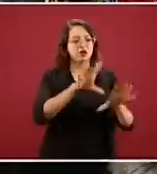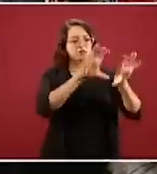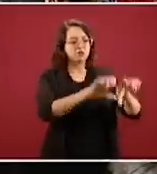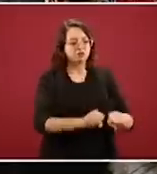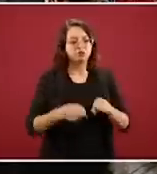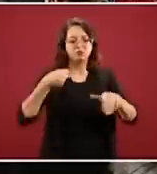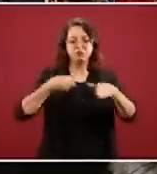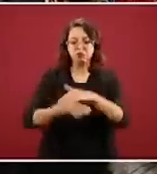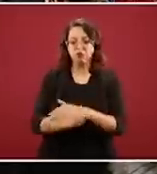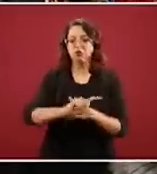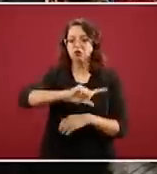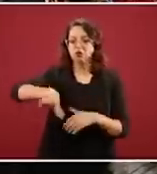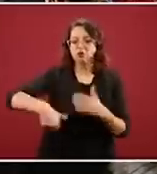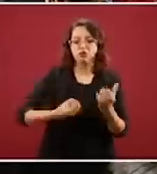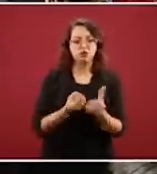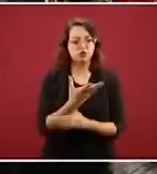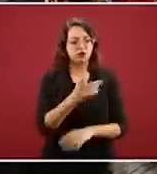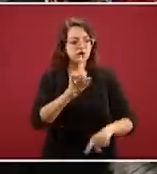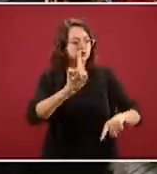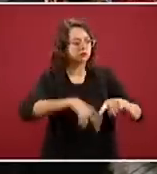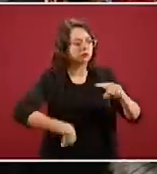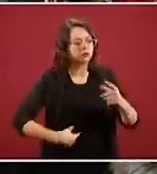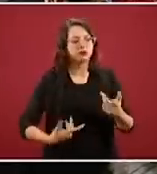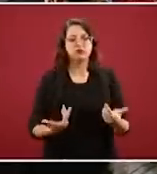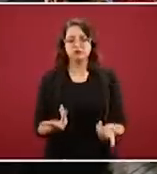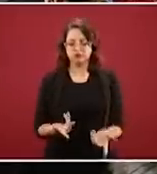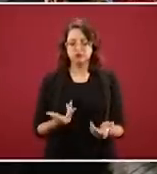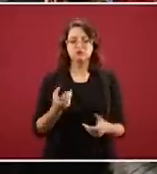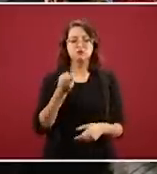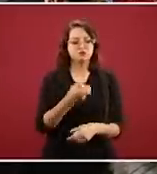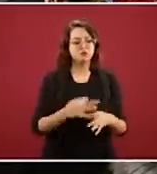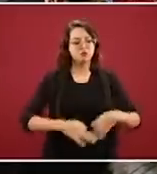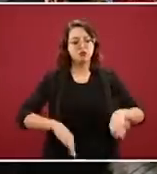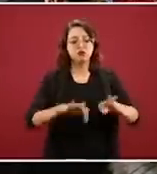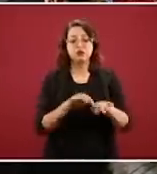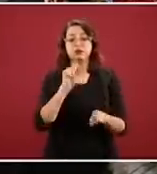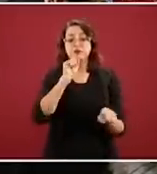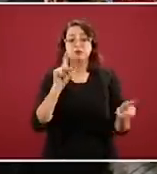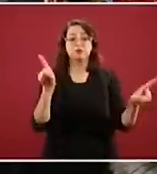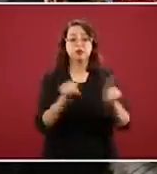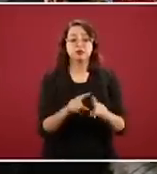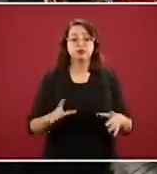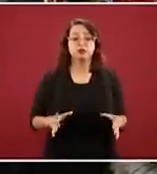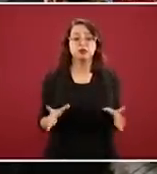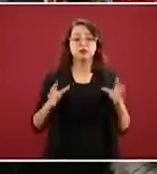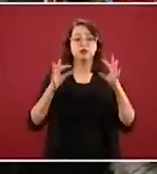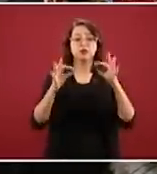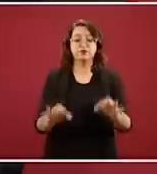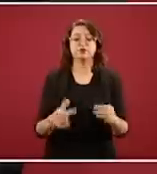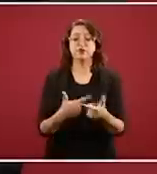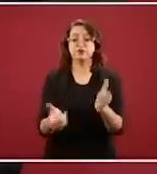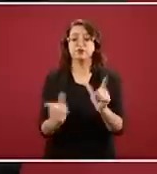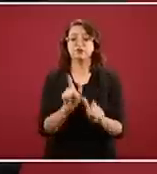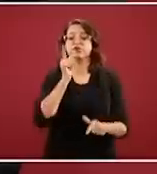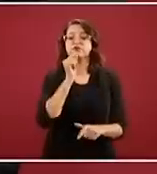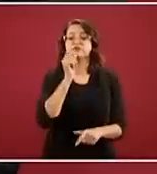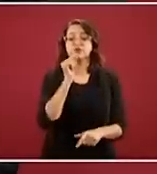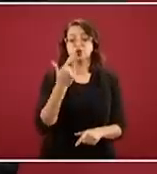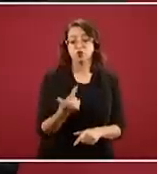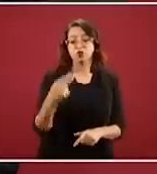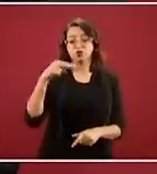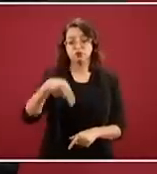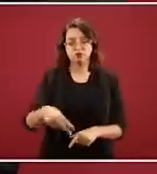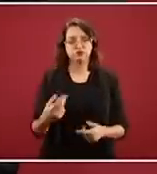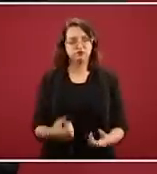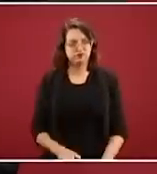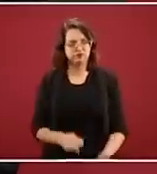Guardia Nacional, una institución imprescindible para que el Estado mexicano tenga capacidad de respuesta. Hemos